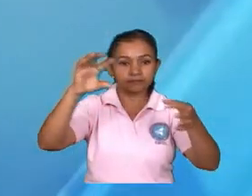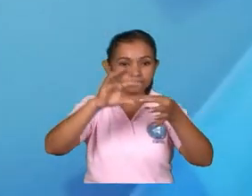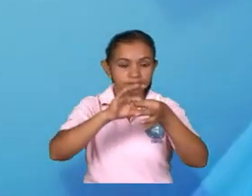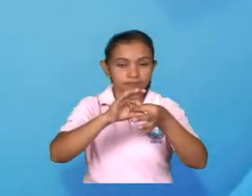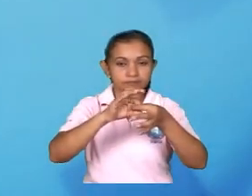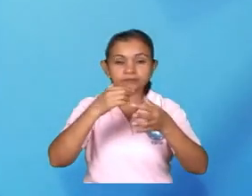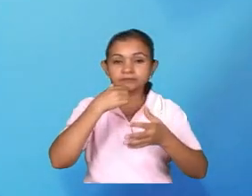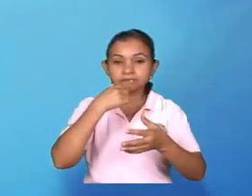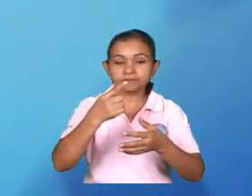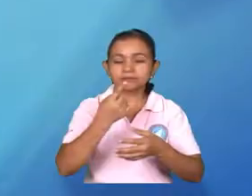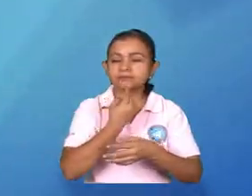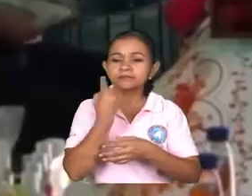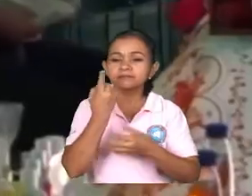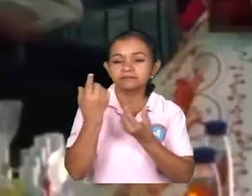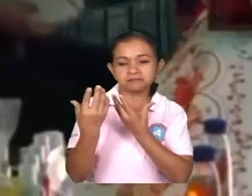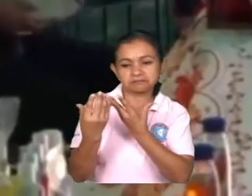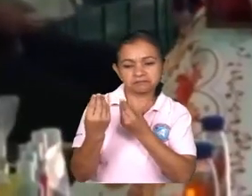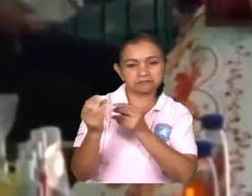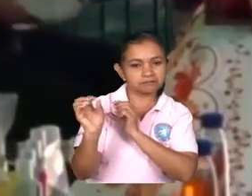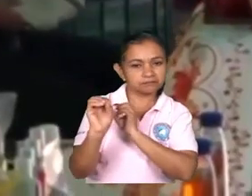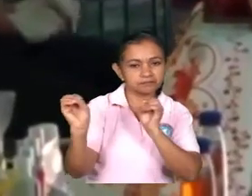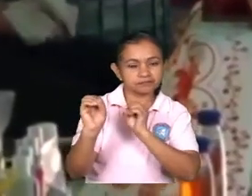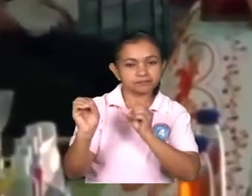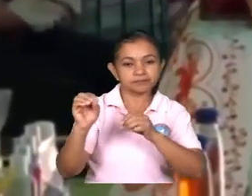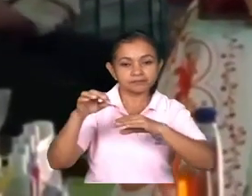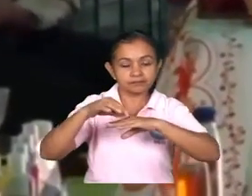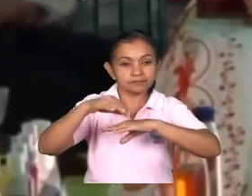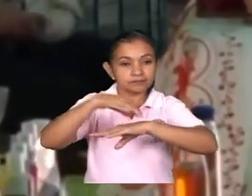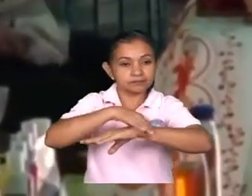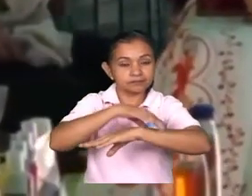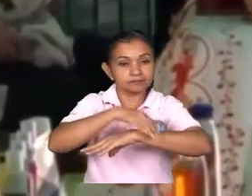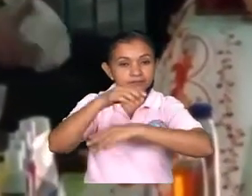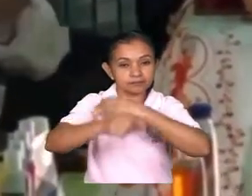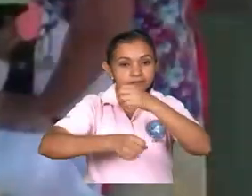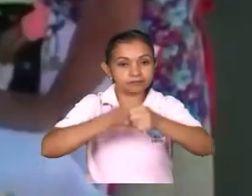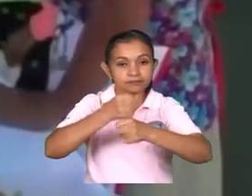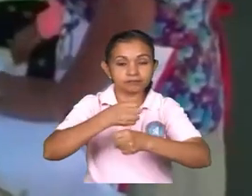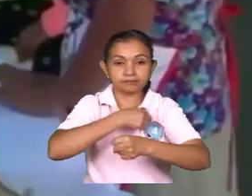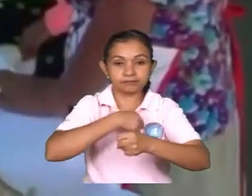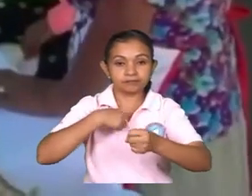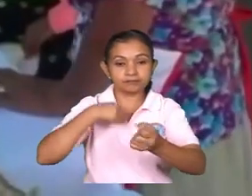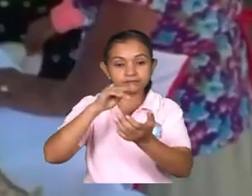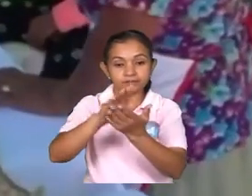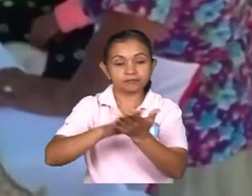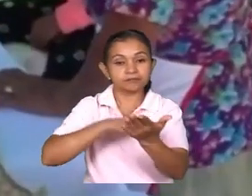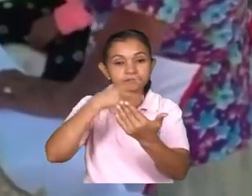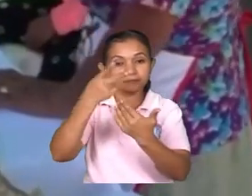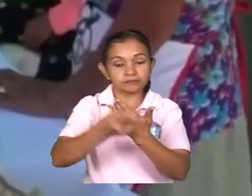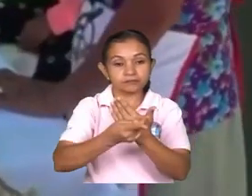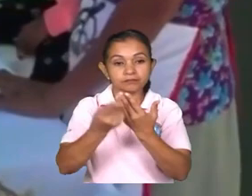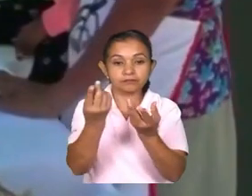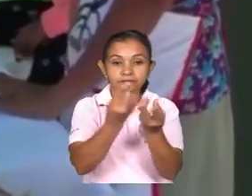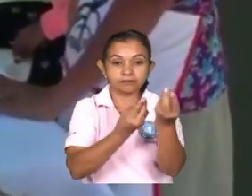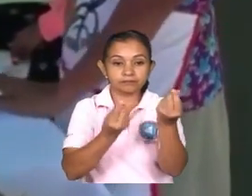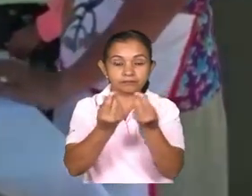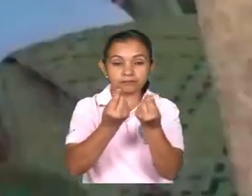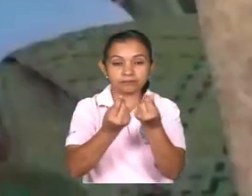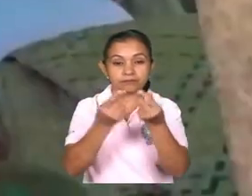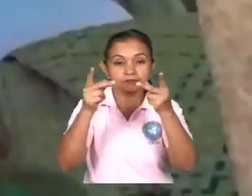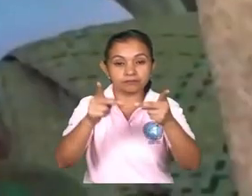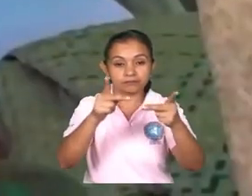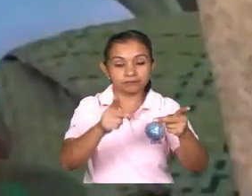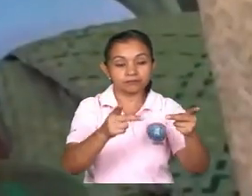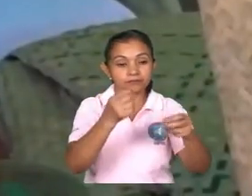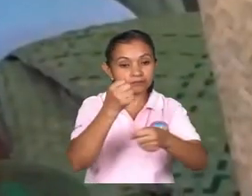repito, ¿a quién temeremos? Murillo precisó que este año se desarrollarán programas económicos dirigidos a